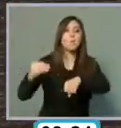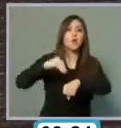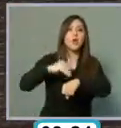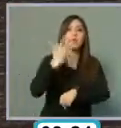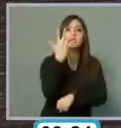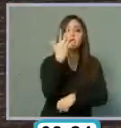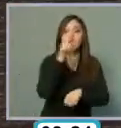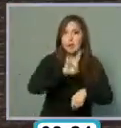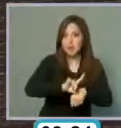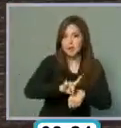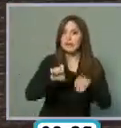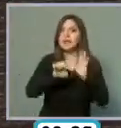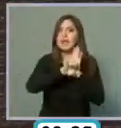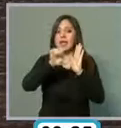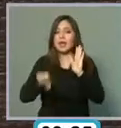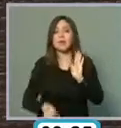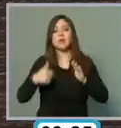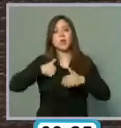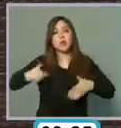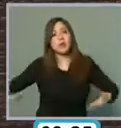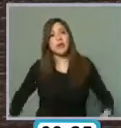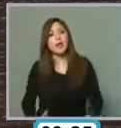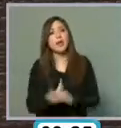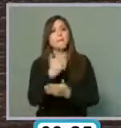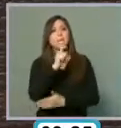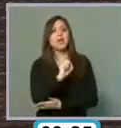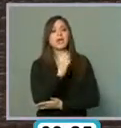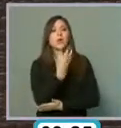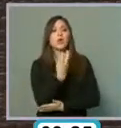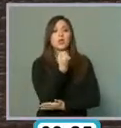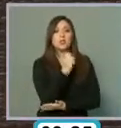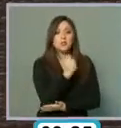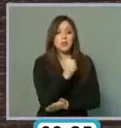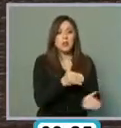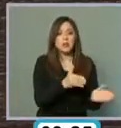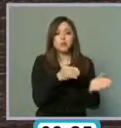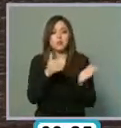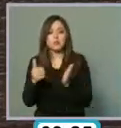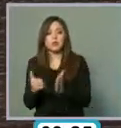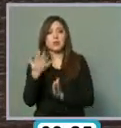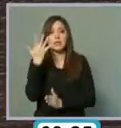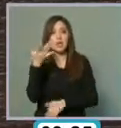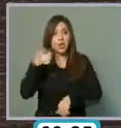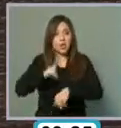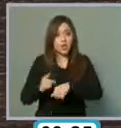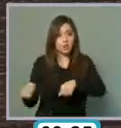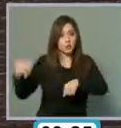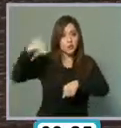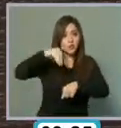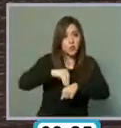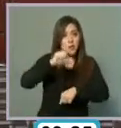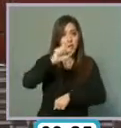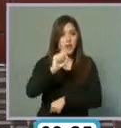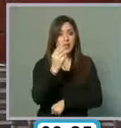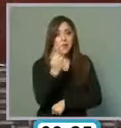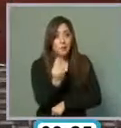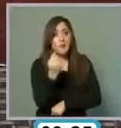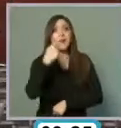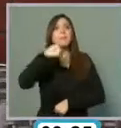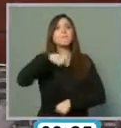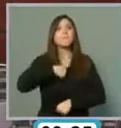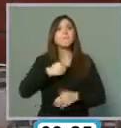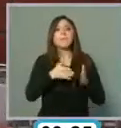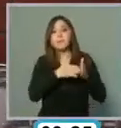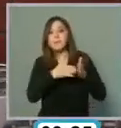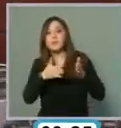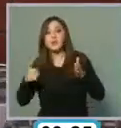ejemplo, yo nací el 24 de septiembre, más 5 días. 29. Mi periodo constructivo para sembrar es